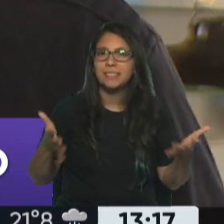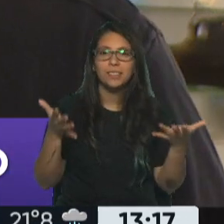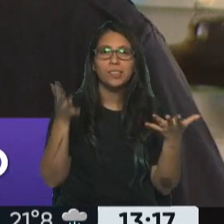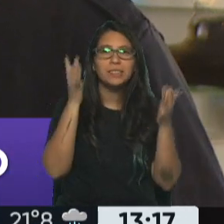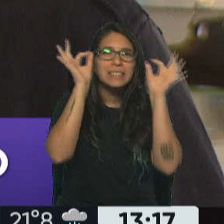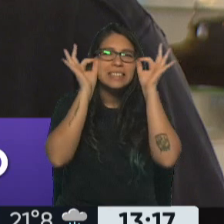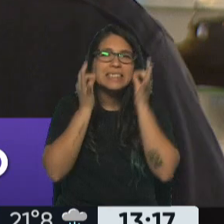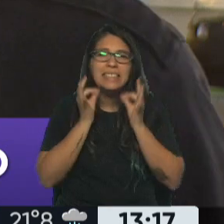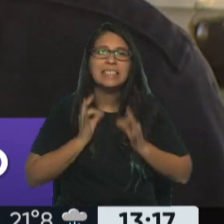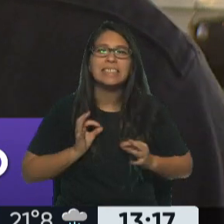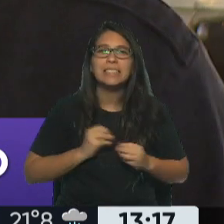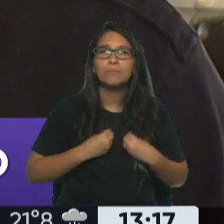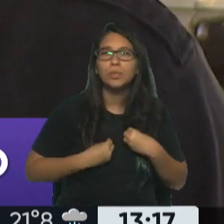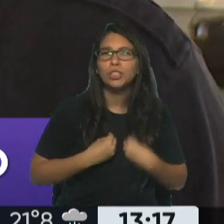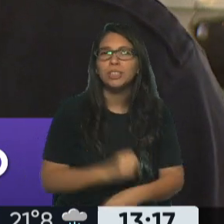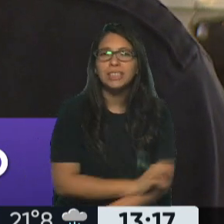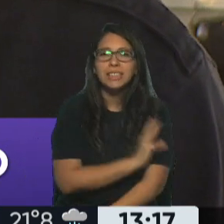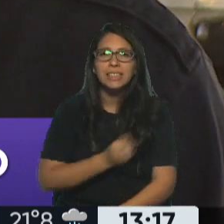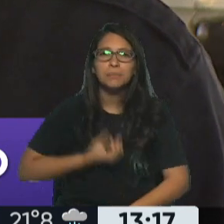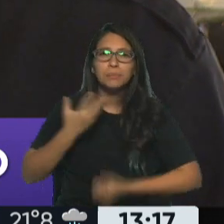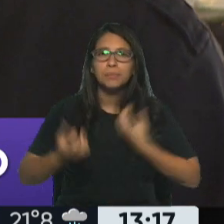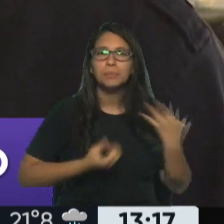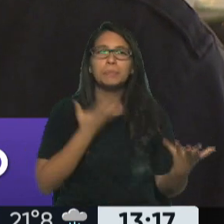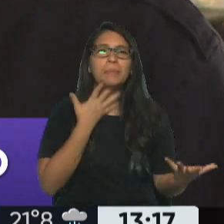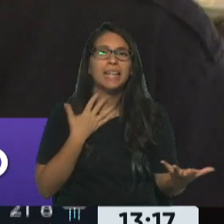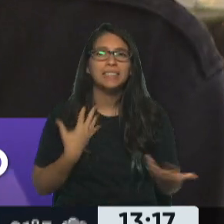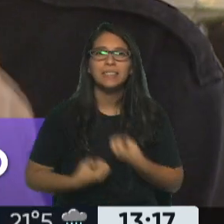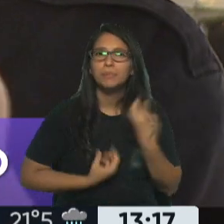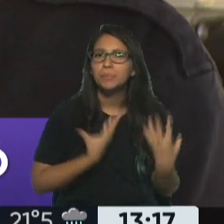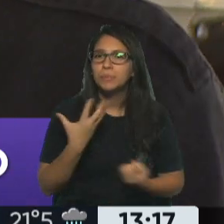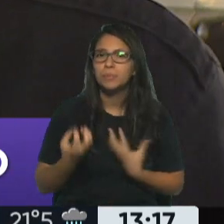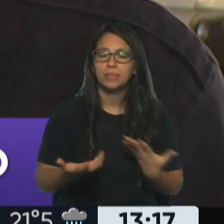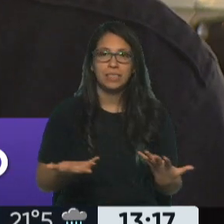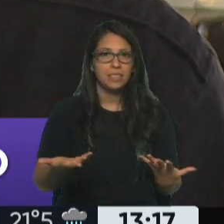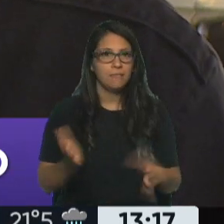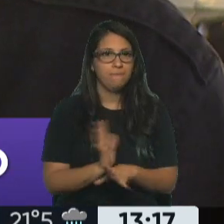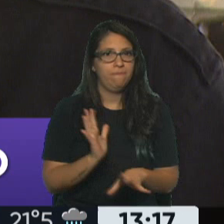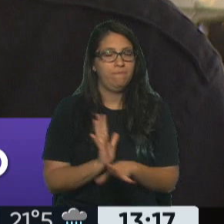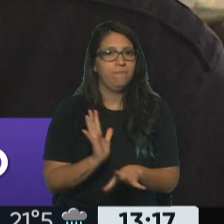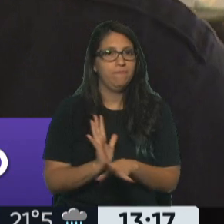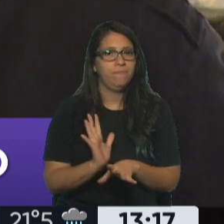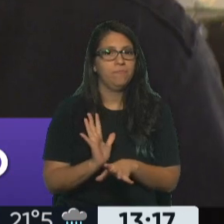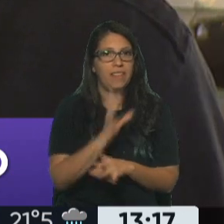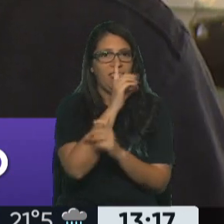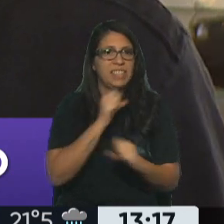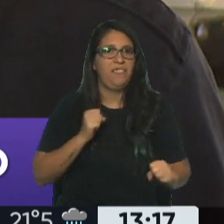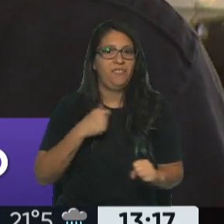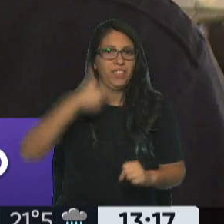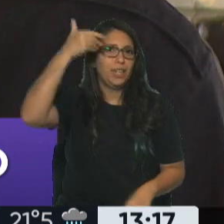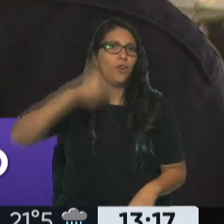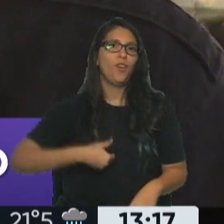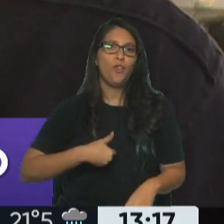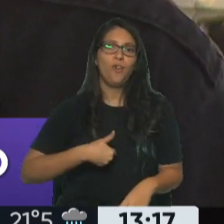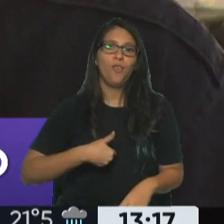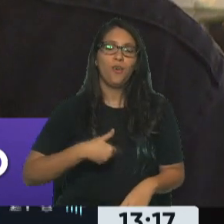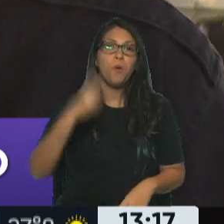transpiración emoción este placer eh y el desafío constante también de de que estás en una en